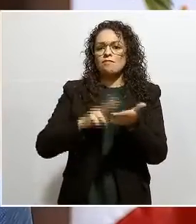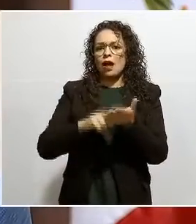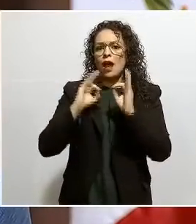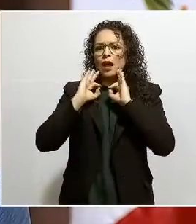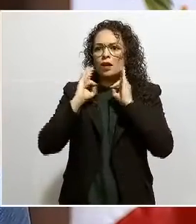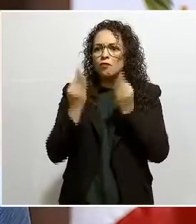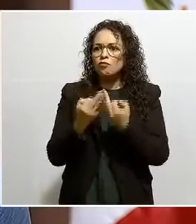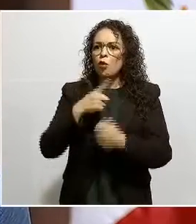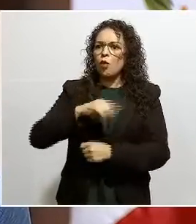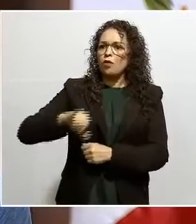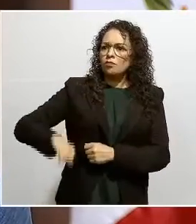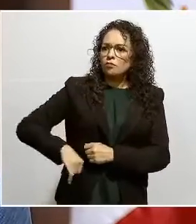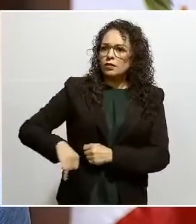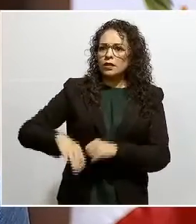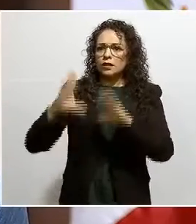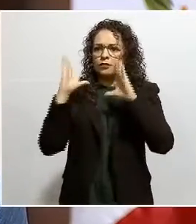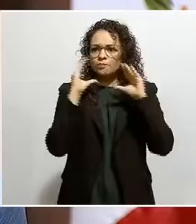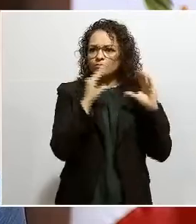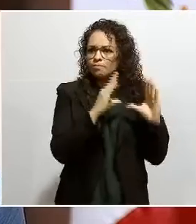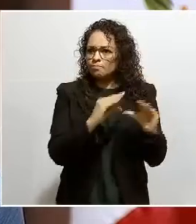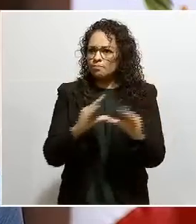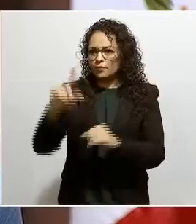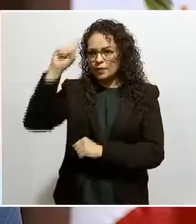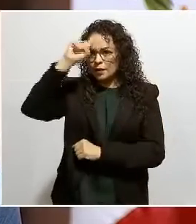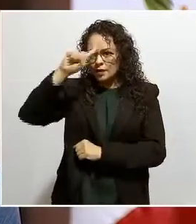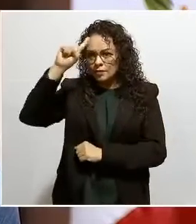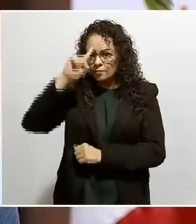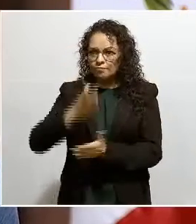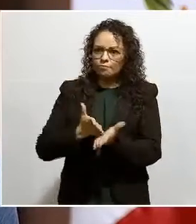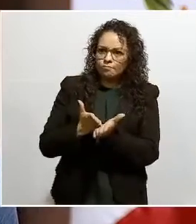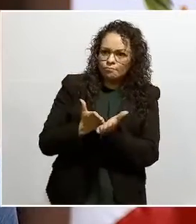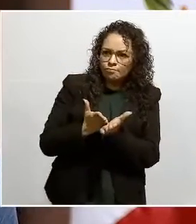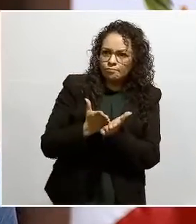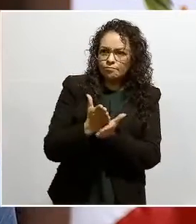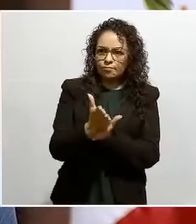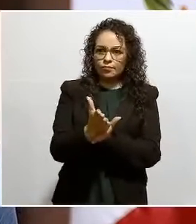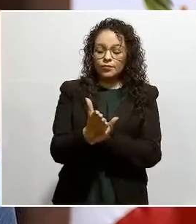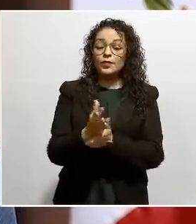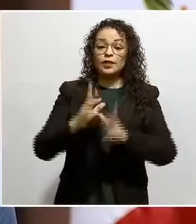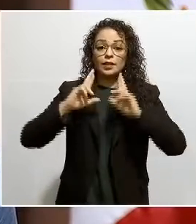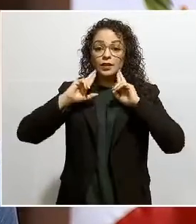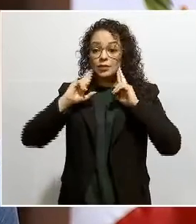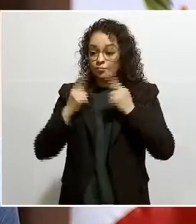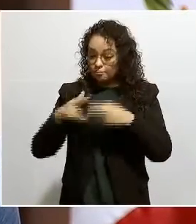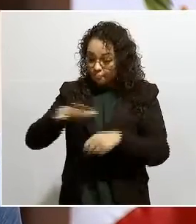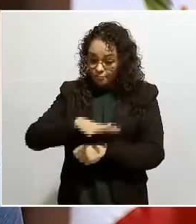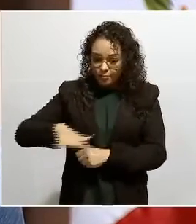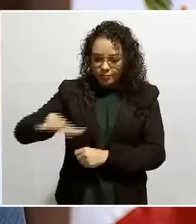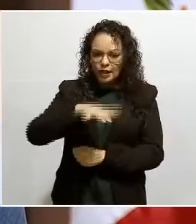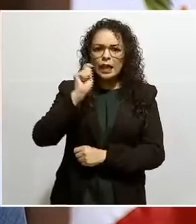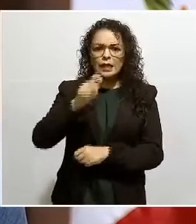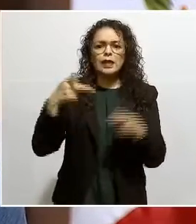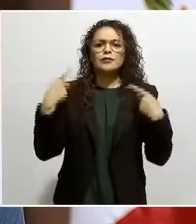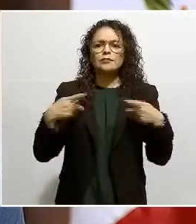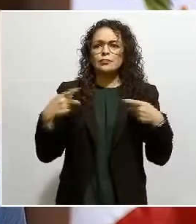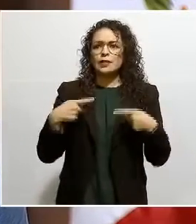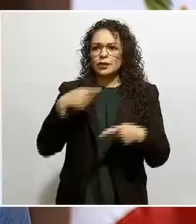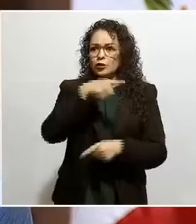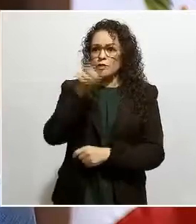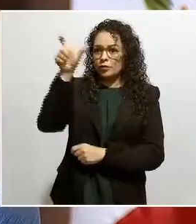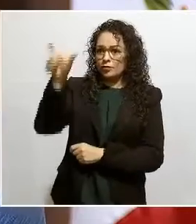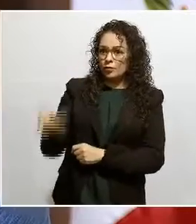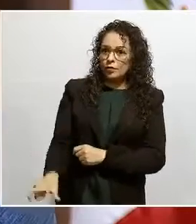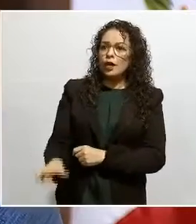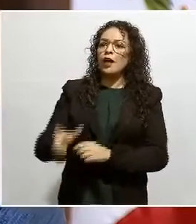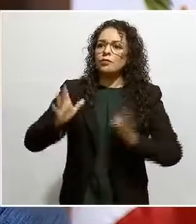su camaradería, a sus causas y anhelos. Es la reunión del gran buscador y generador de una